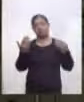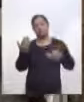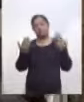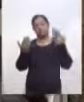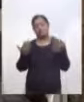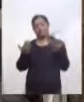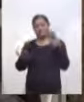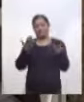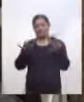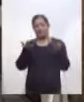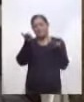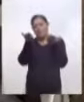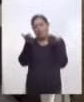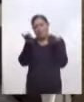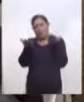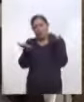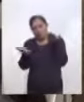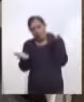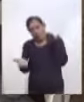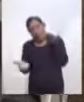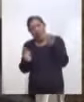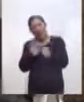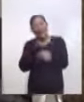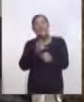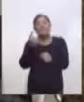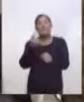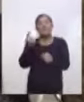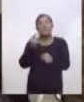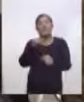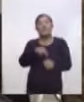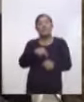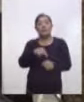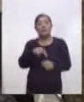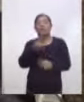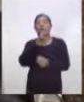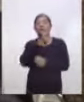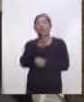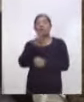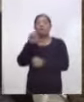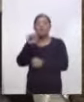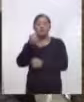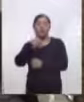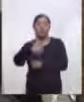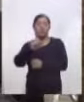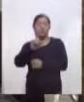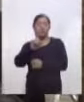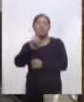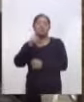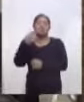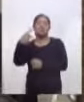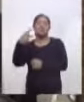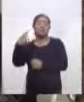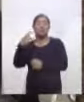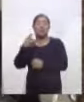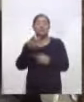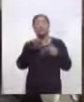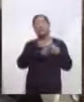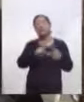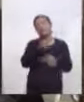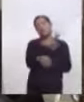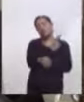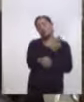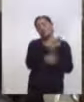de casos. ¿Y por qué fue así? Porque en la estrategia Ruta por tu Salud, que abarcó inicialmente desde el mes de noviembre